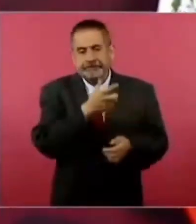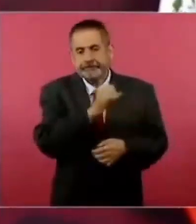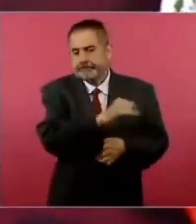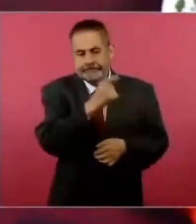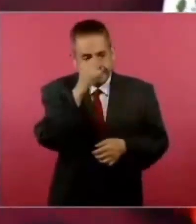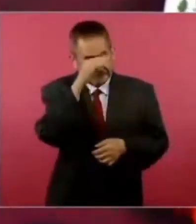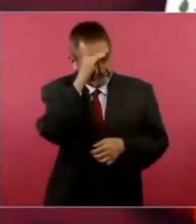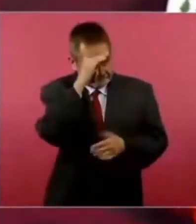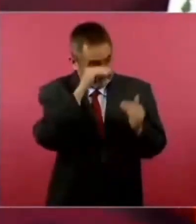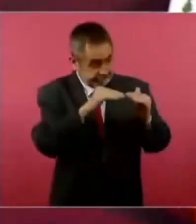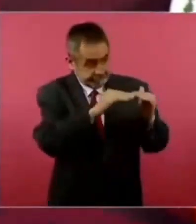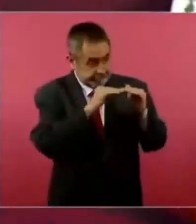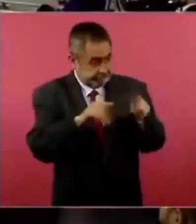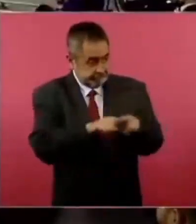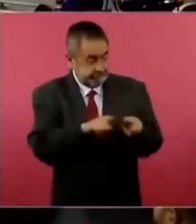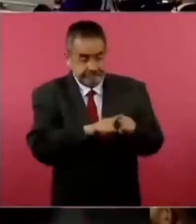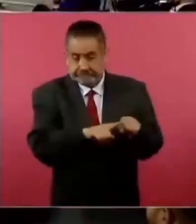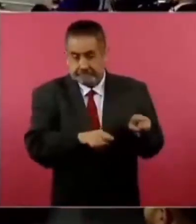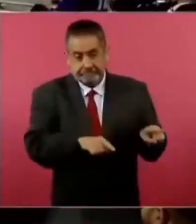Así piensan.